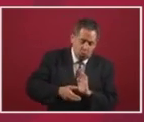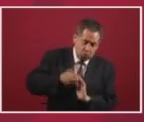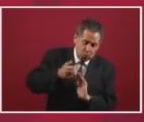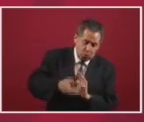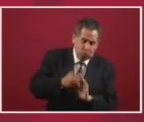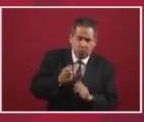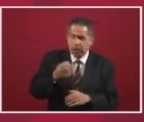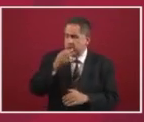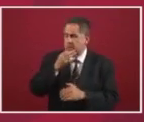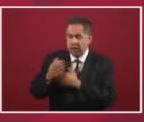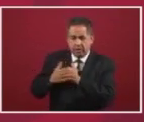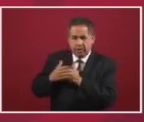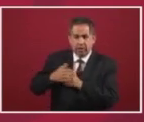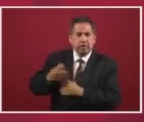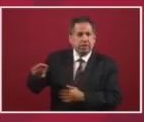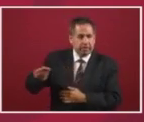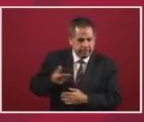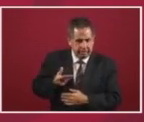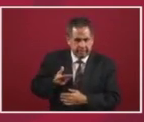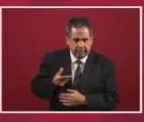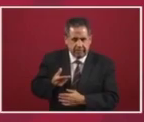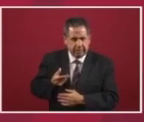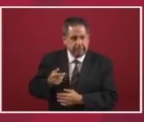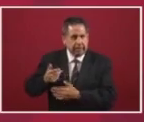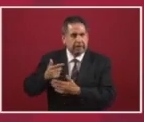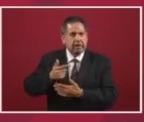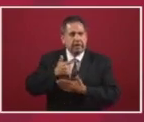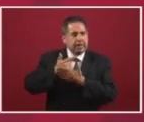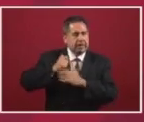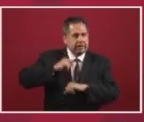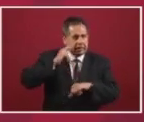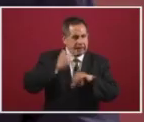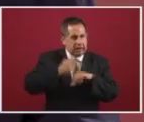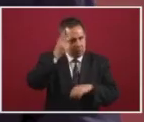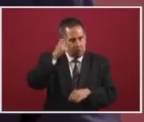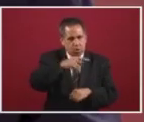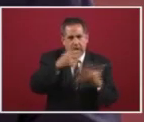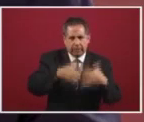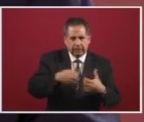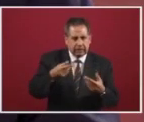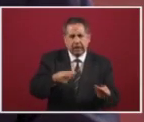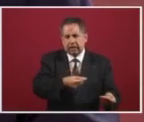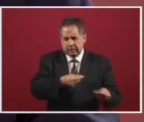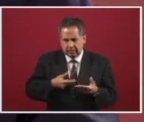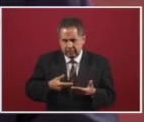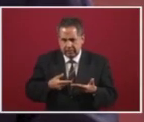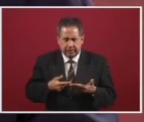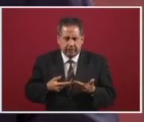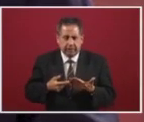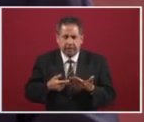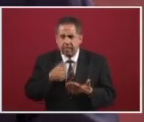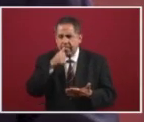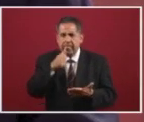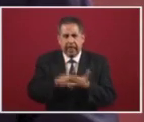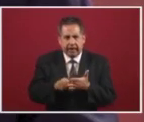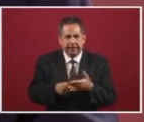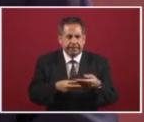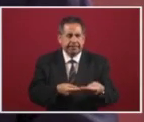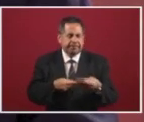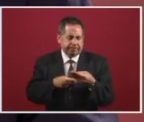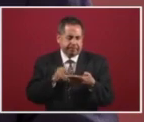Me acaba de enviar el gerente, dueño de la empresa, una carta